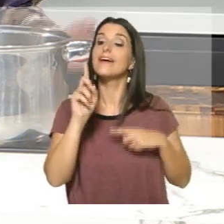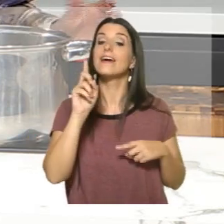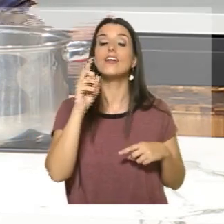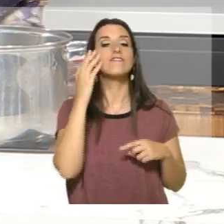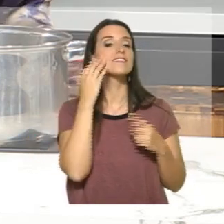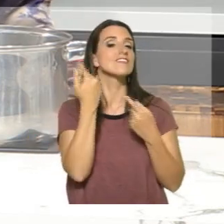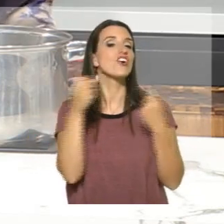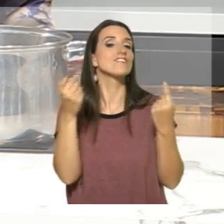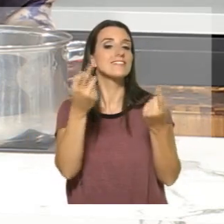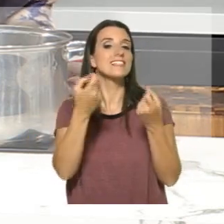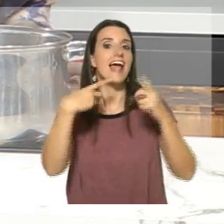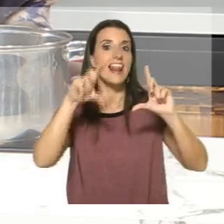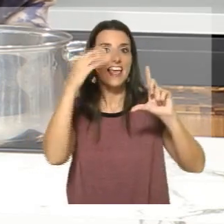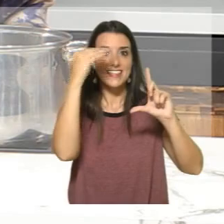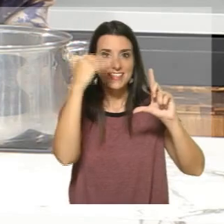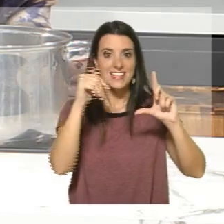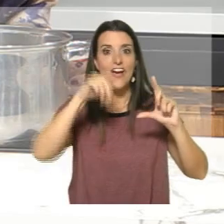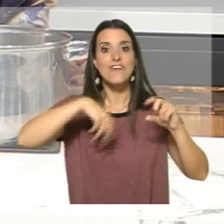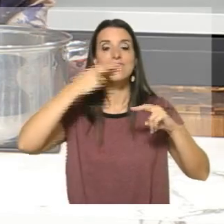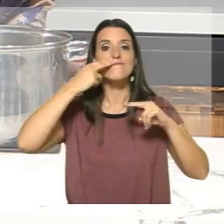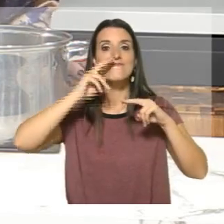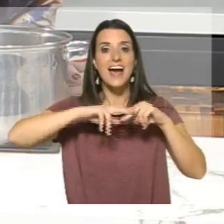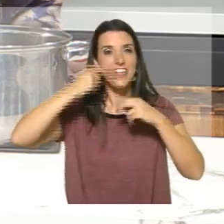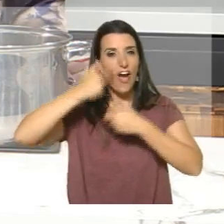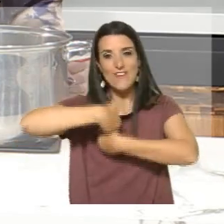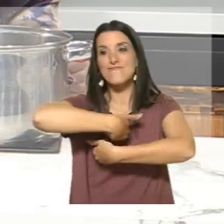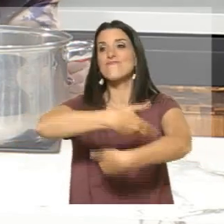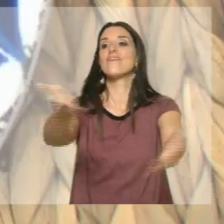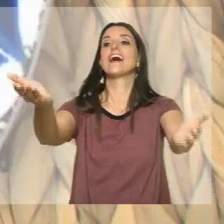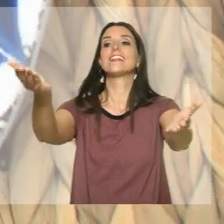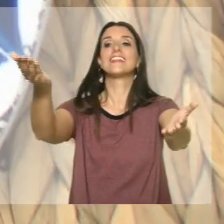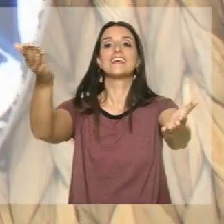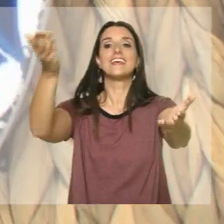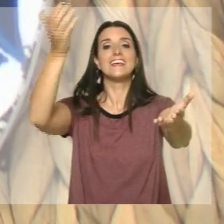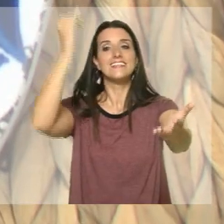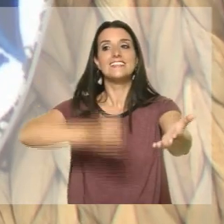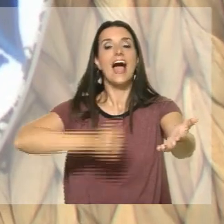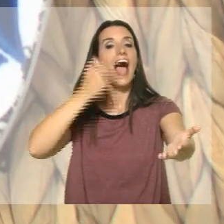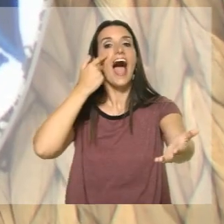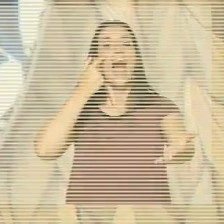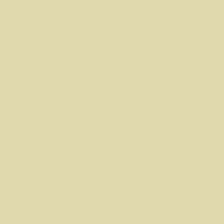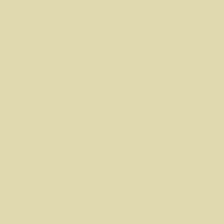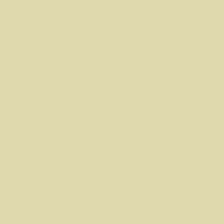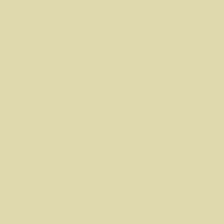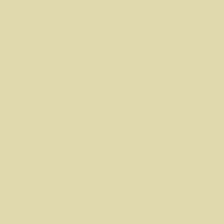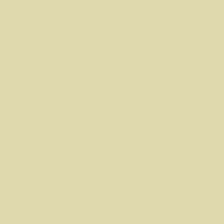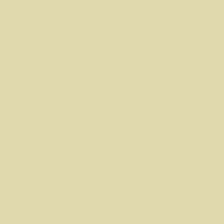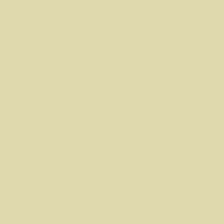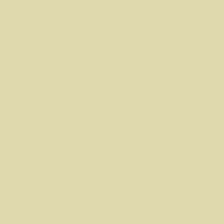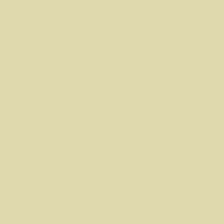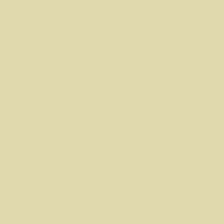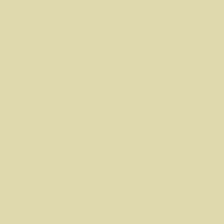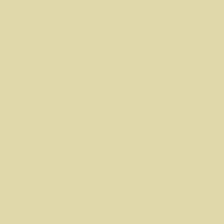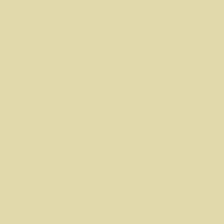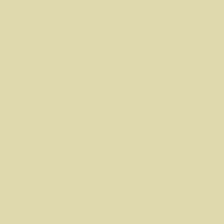qué necesitamos para esta super receta de martes, compartimos la misma. ¿Te parece, Me parece genial. Adelante, entonces, señor director, cuando usted así lo quiera. Queda